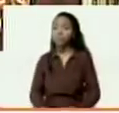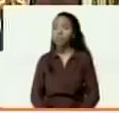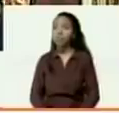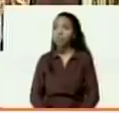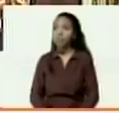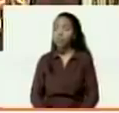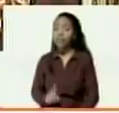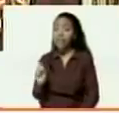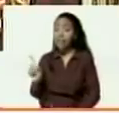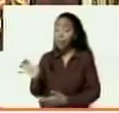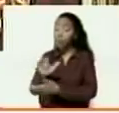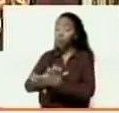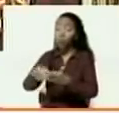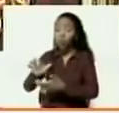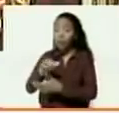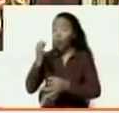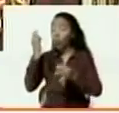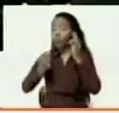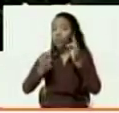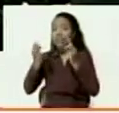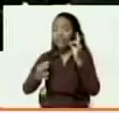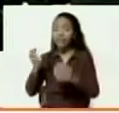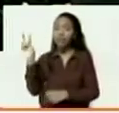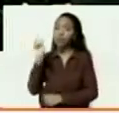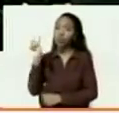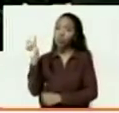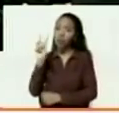Eso es un problema de la justicia venezolana.